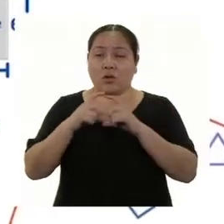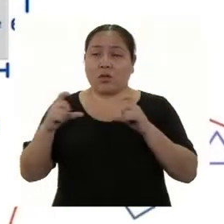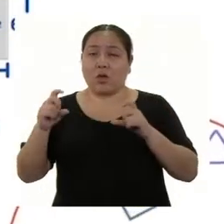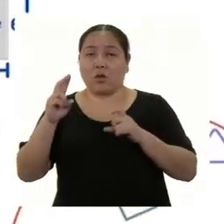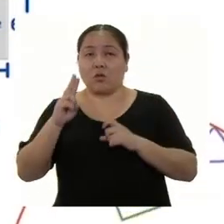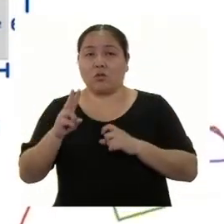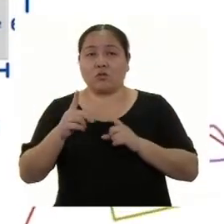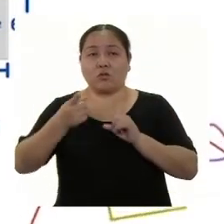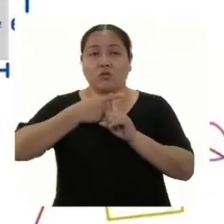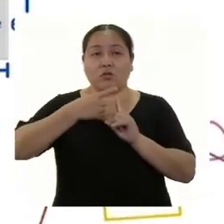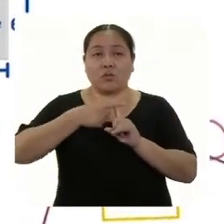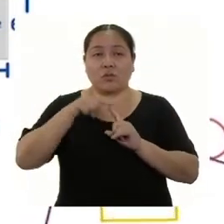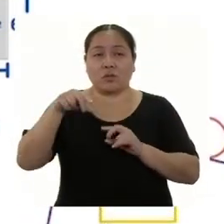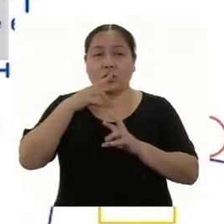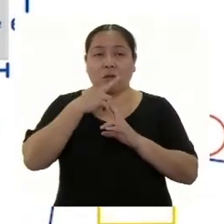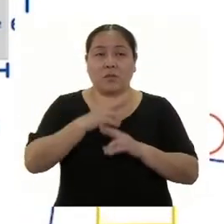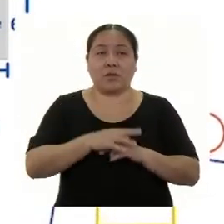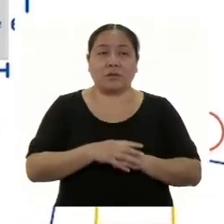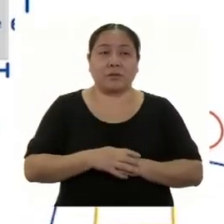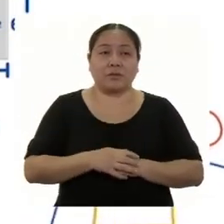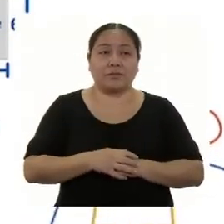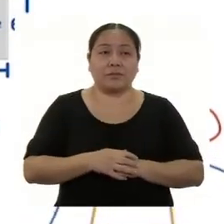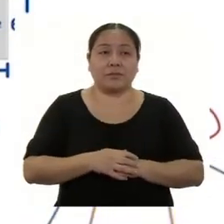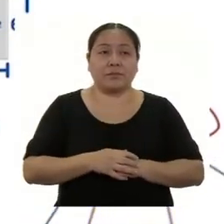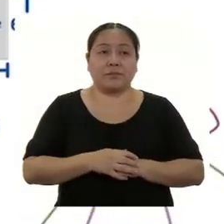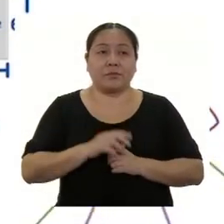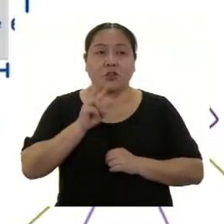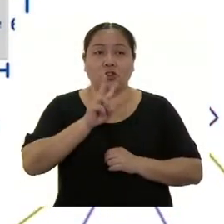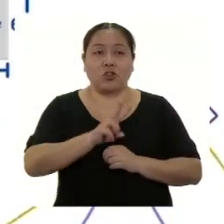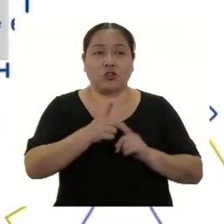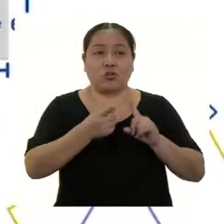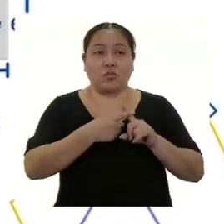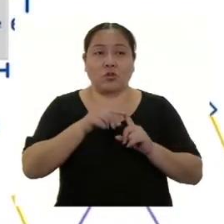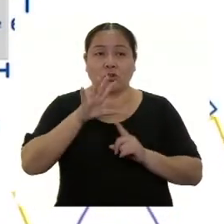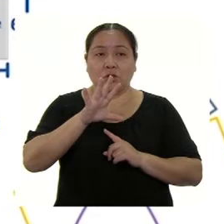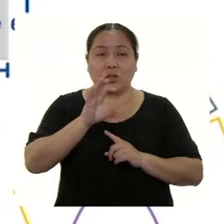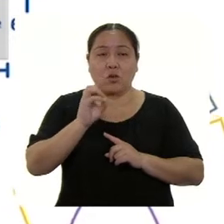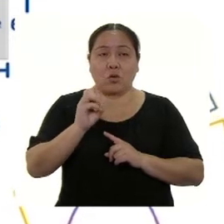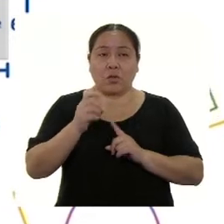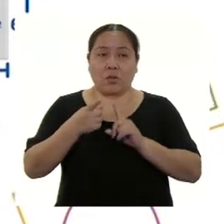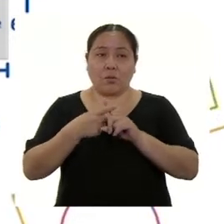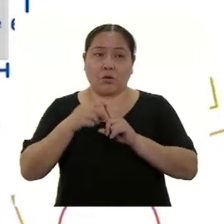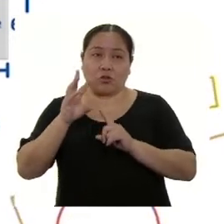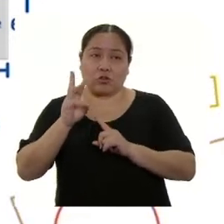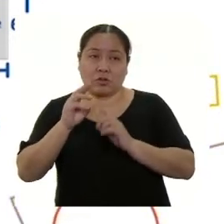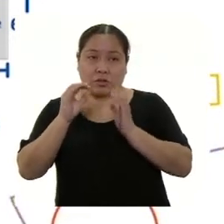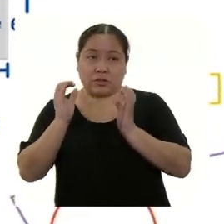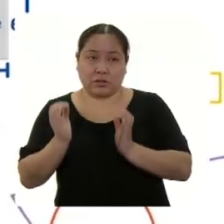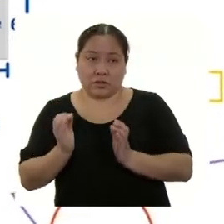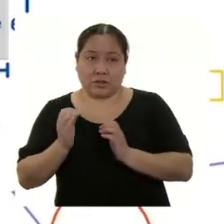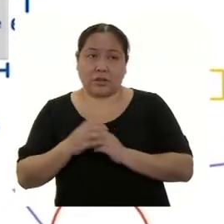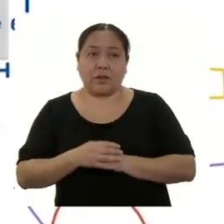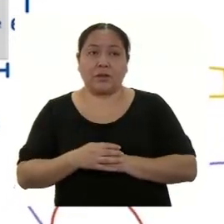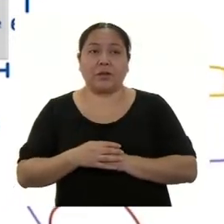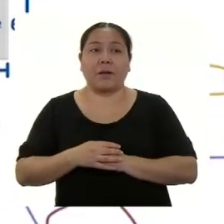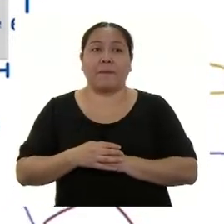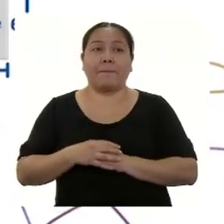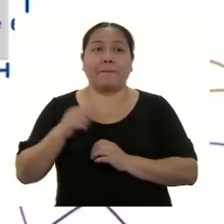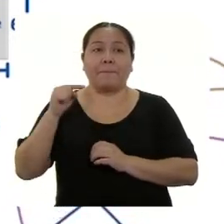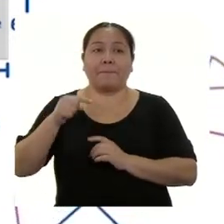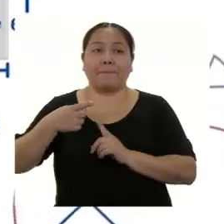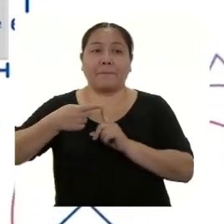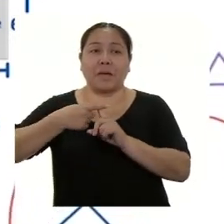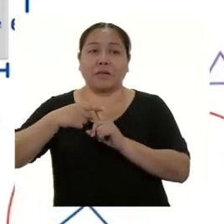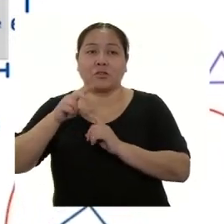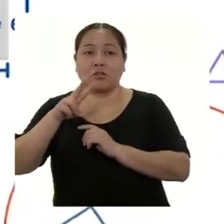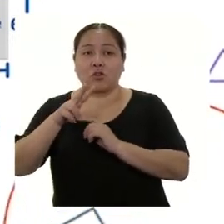esos resultados. Entonces, multiplicamos 2 por 50 metros por 6 metros. Y ahora multiplicamos